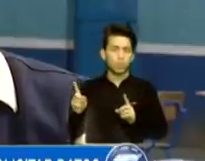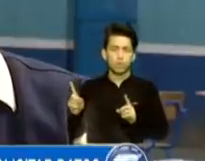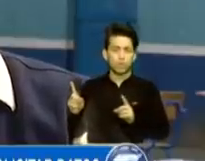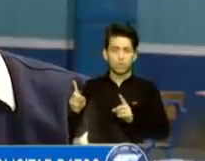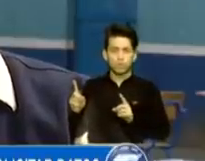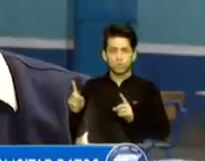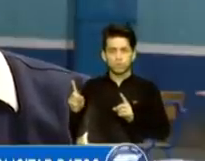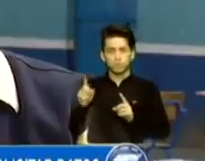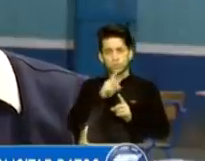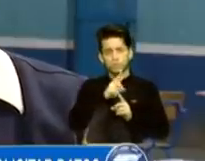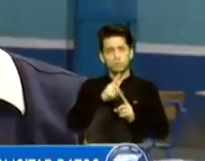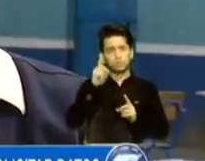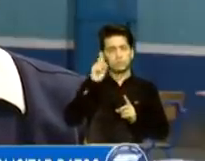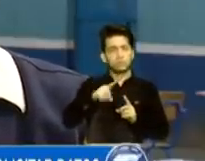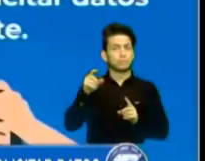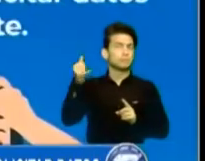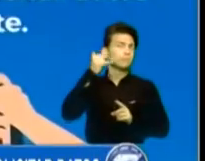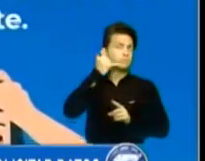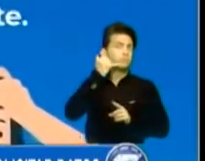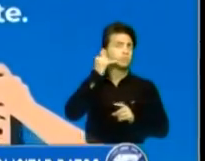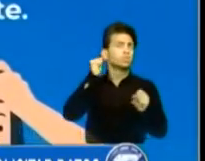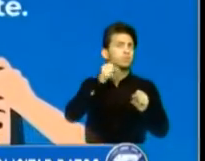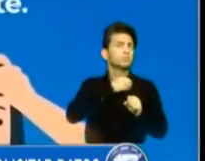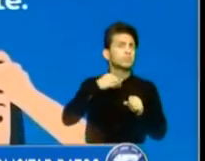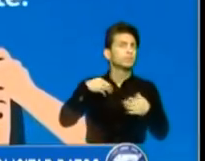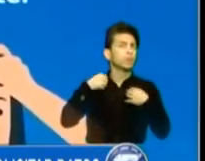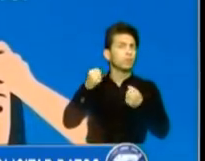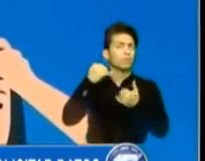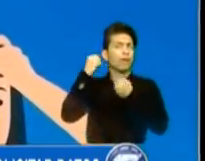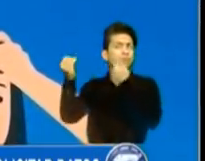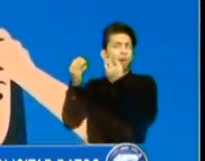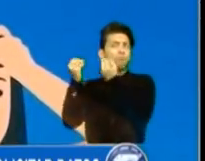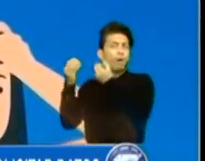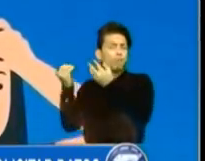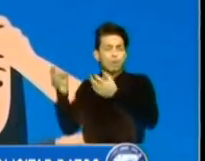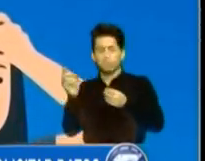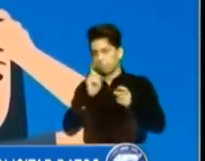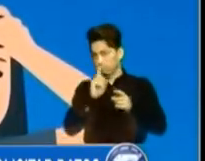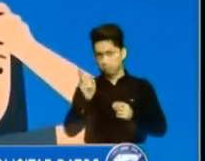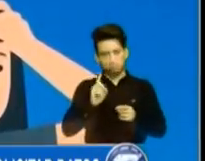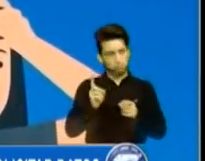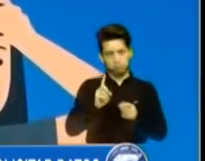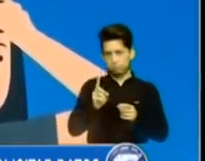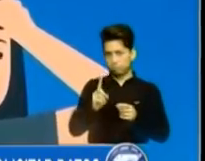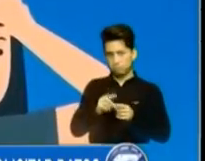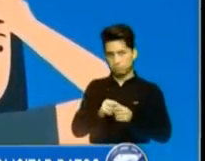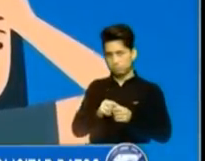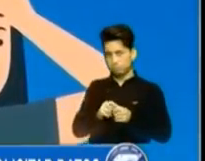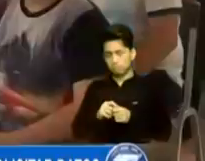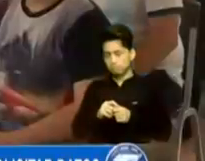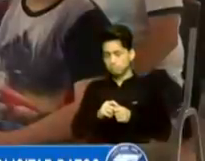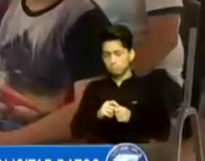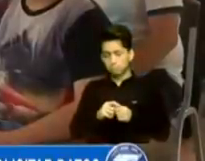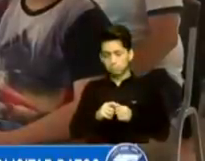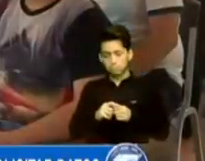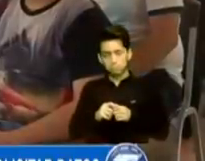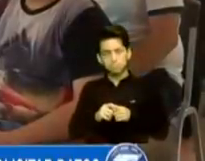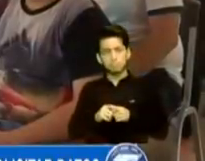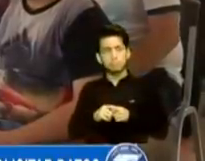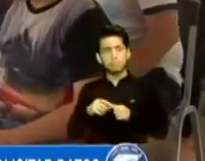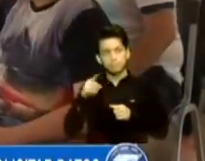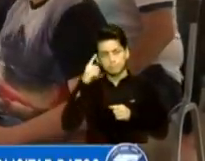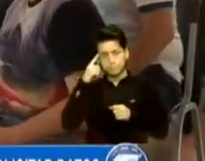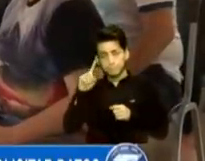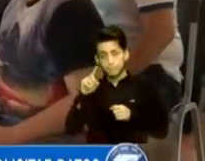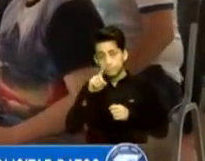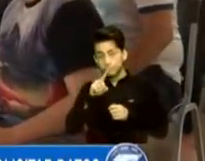dar ninguna información ni datos. Asimismo, el registro para vacunación de la primera y segunda dosis se puede realizar en la